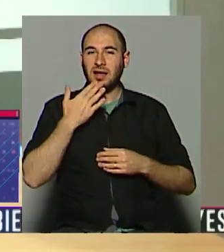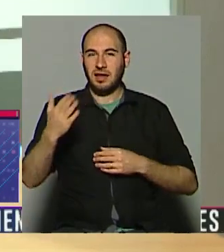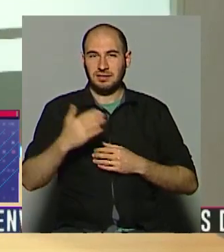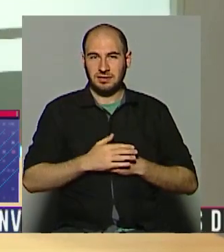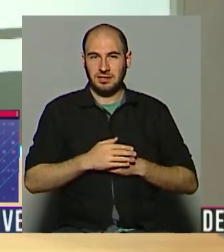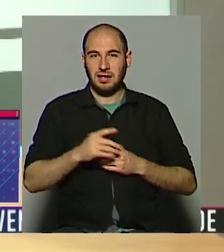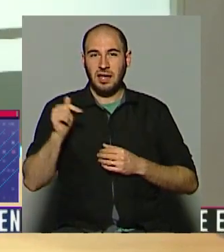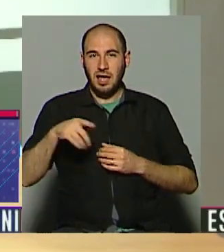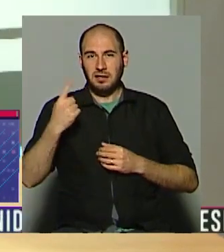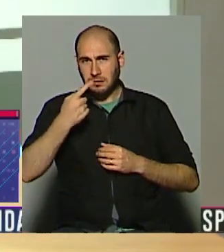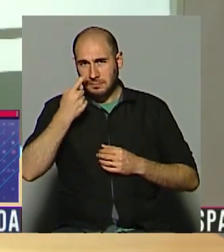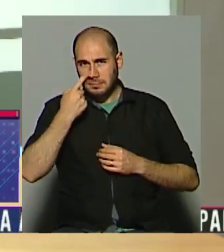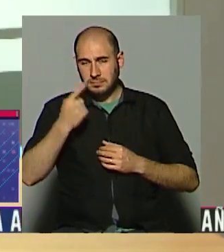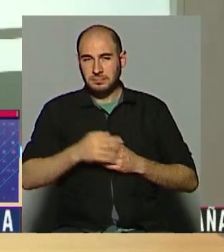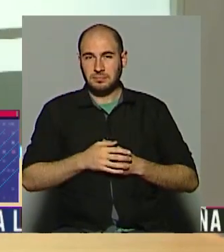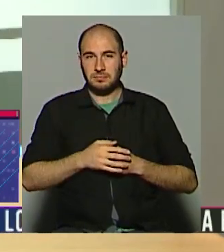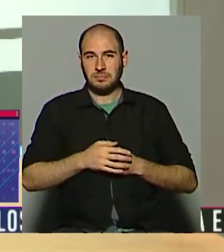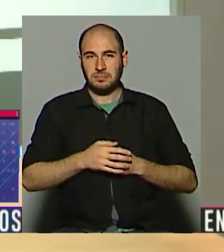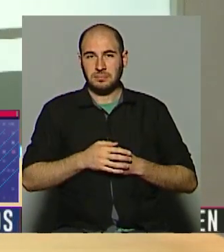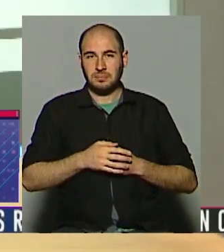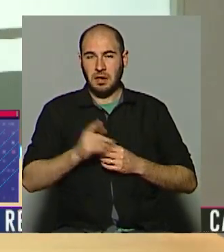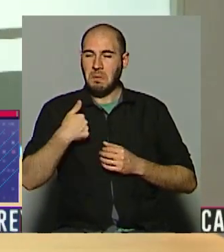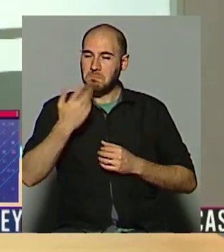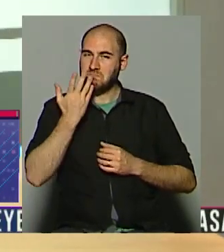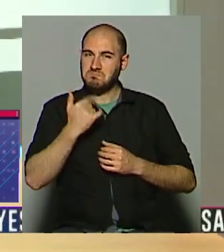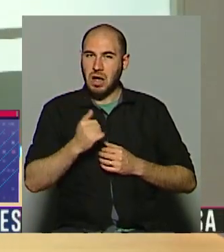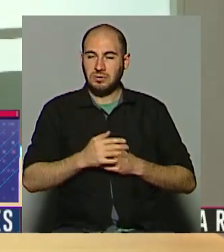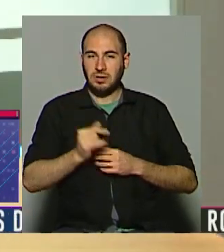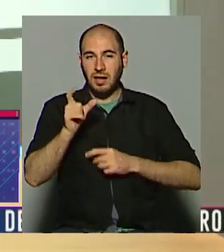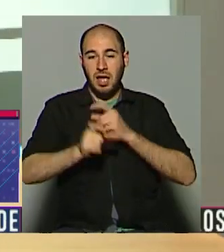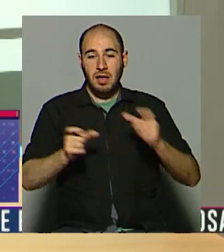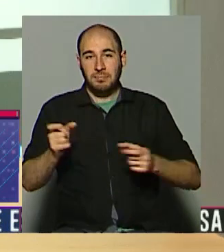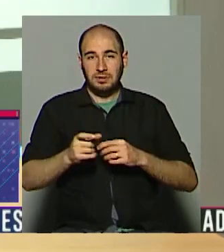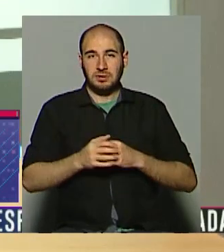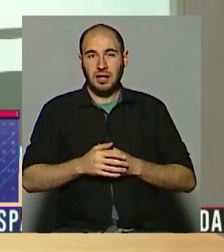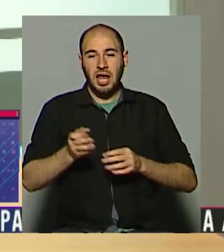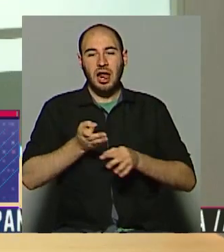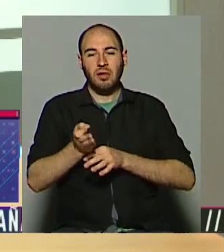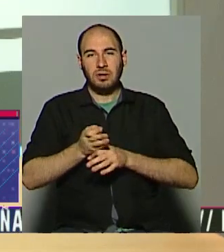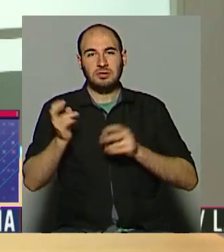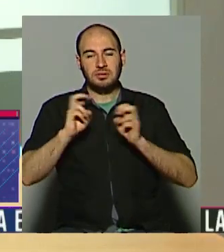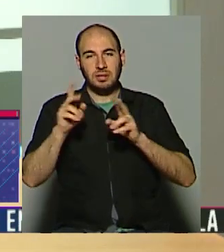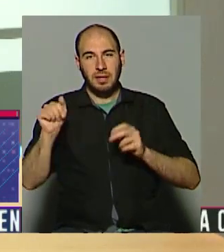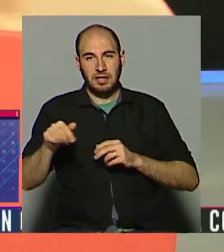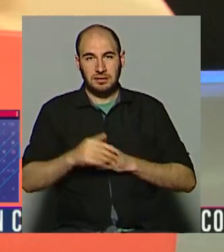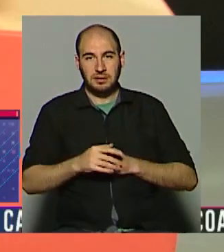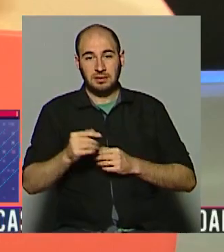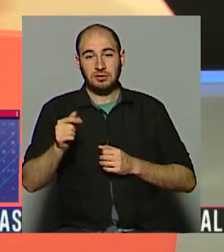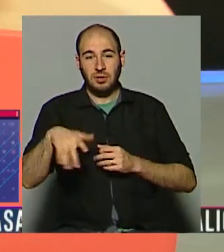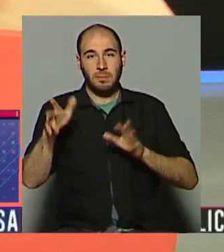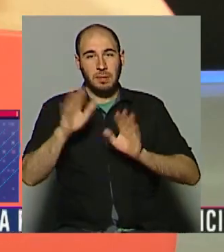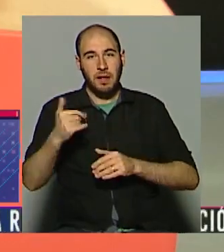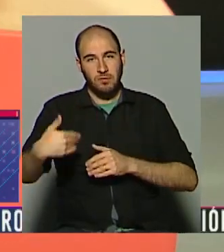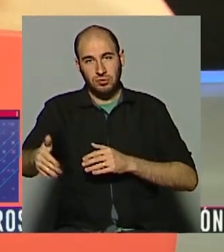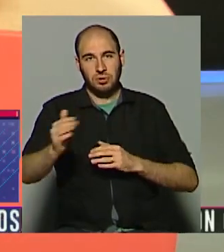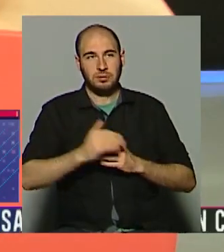gracias, Gerardo. Realmente muy interesante. Me encantó la idea, ¿no?, que los chicos puedan empezar a tener una educación con respecto a eso, como para que se vayan preparando